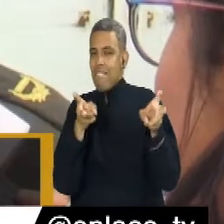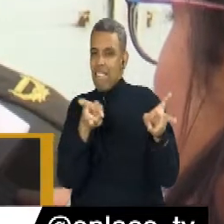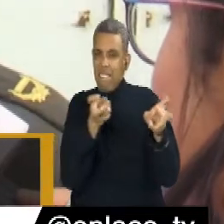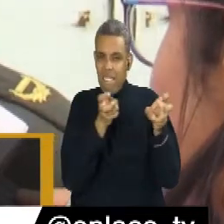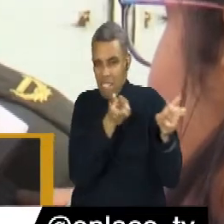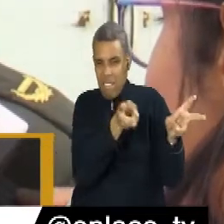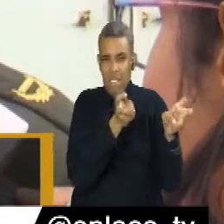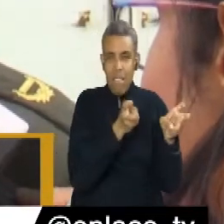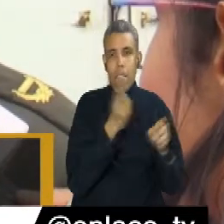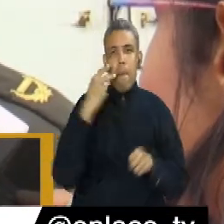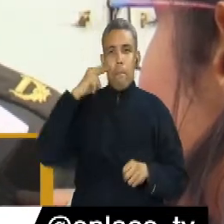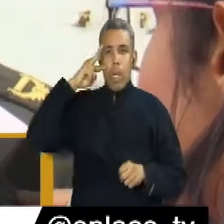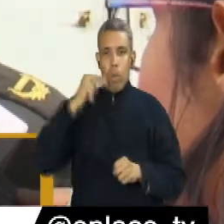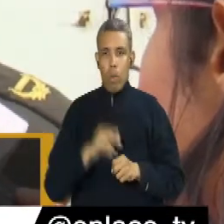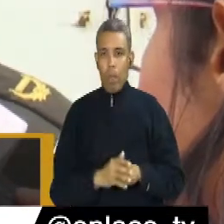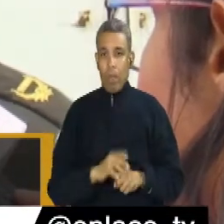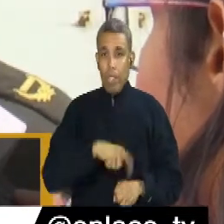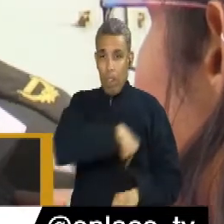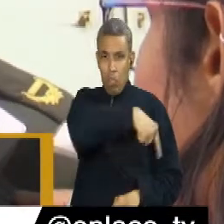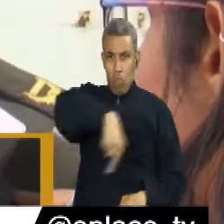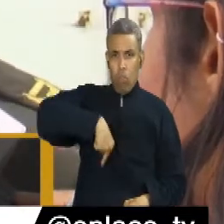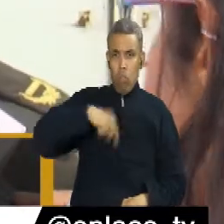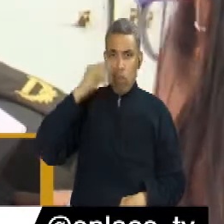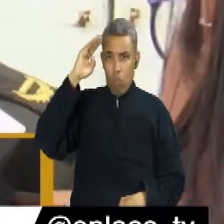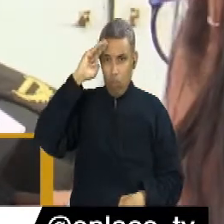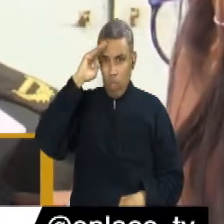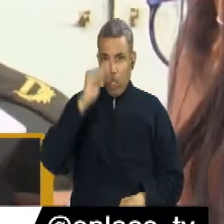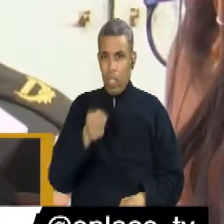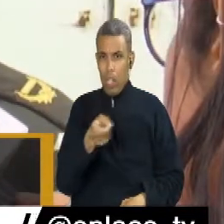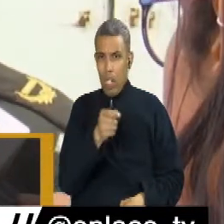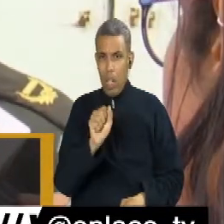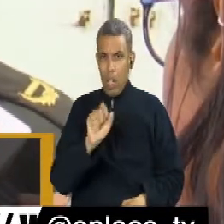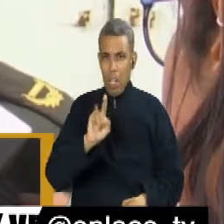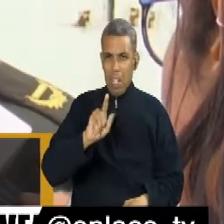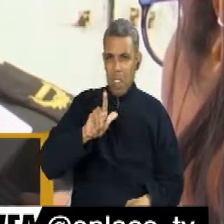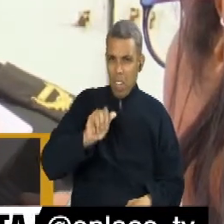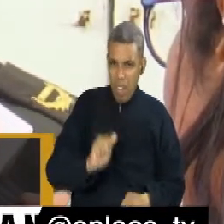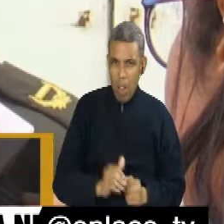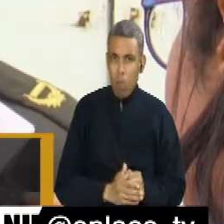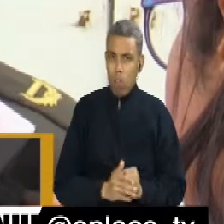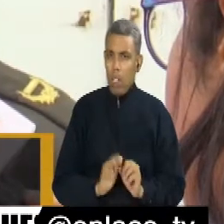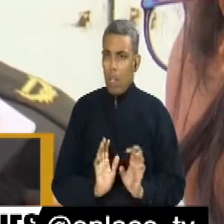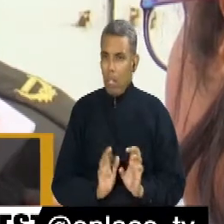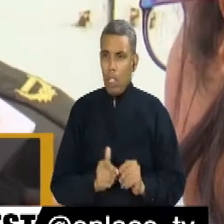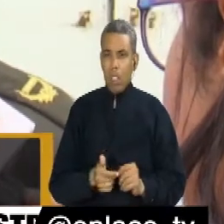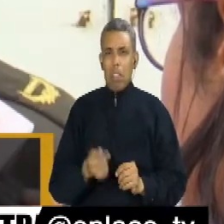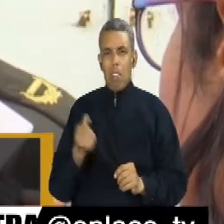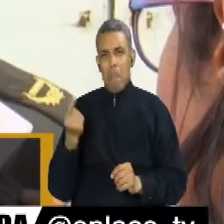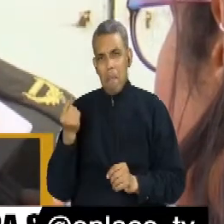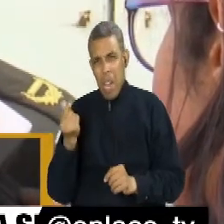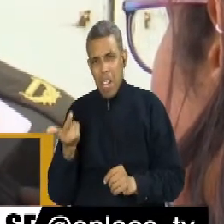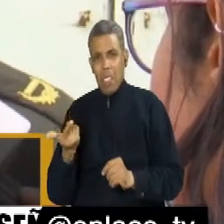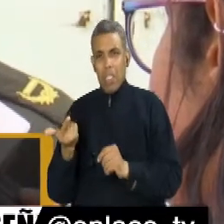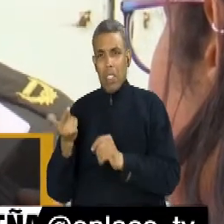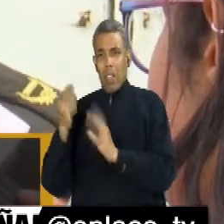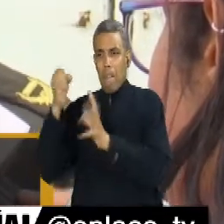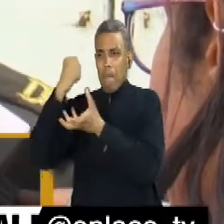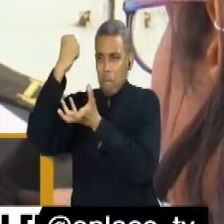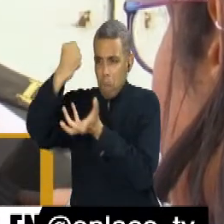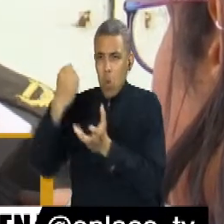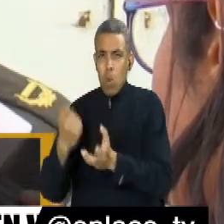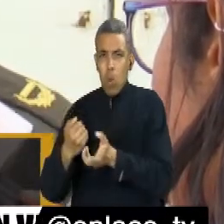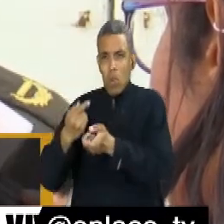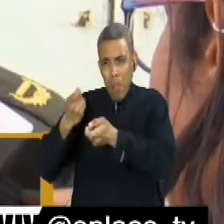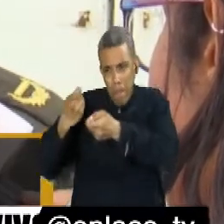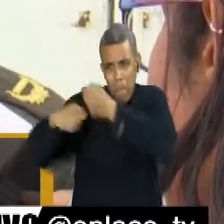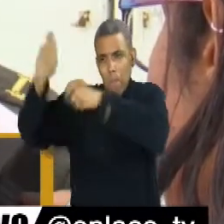un seguimiento con el grupo Gaula de las oficinas, donde se hacen estos giros a través de diferentes entidades que